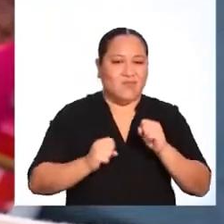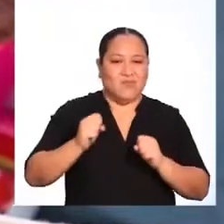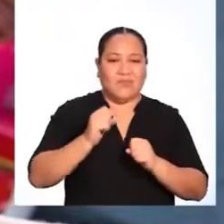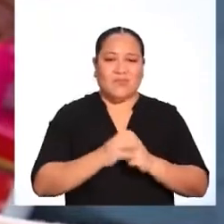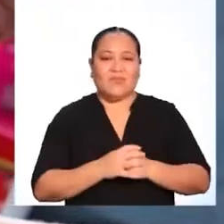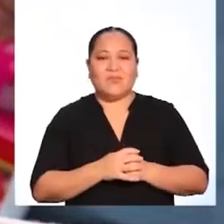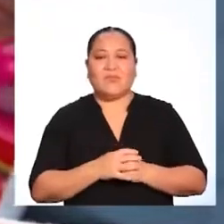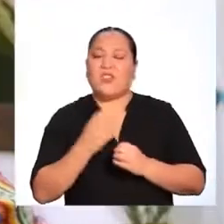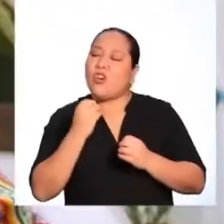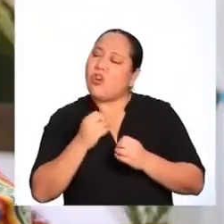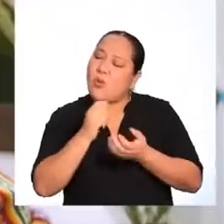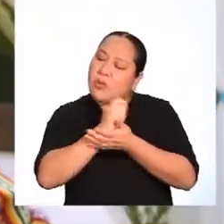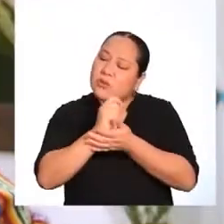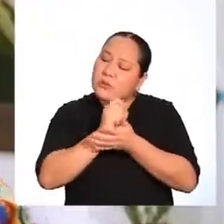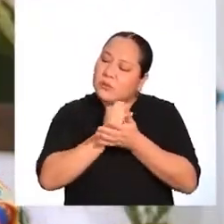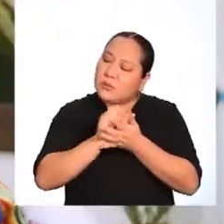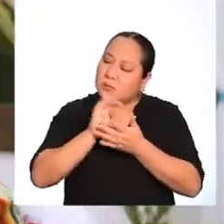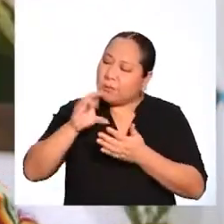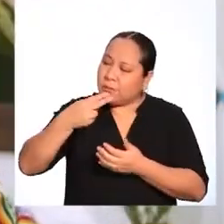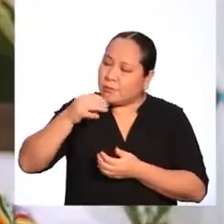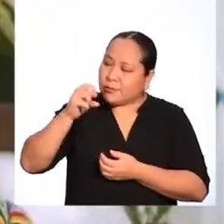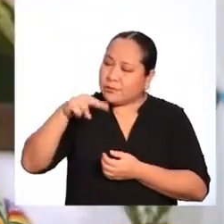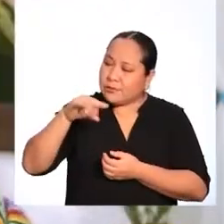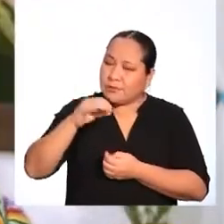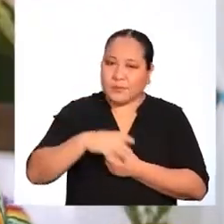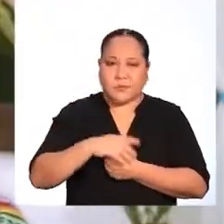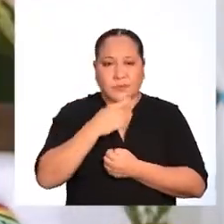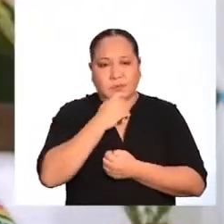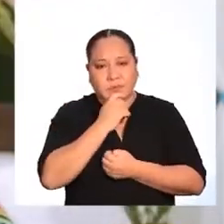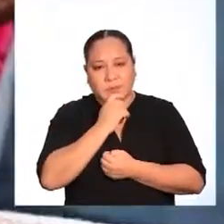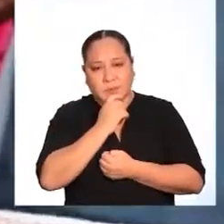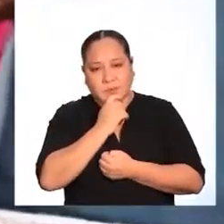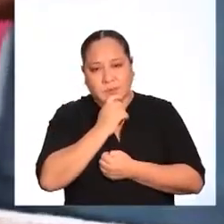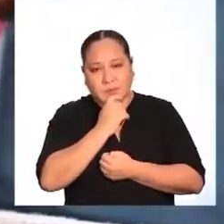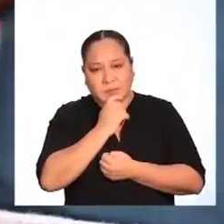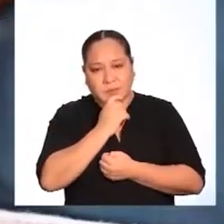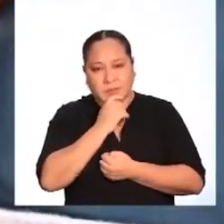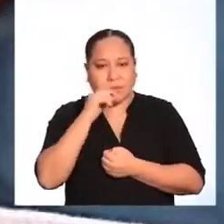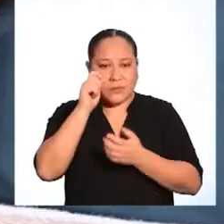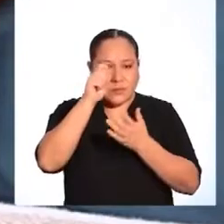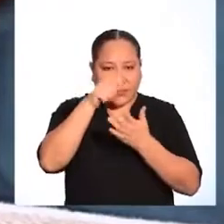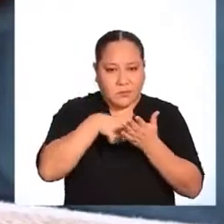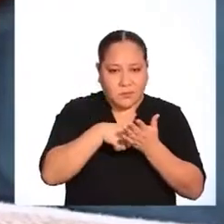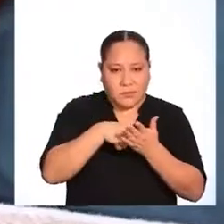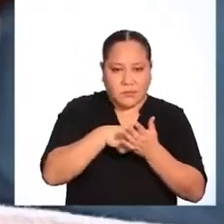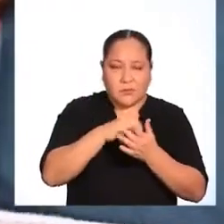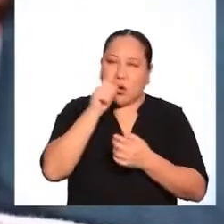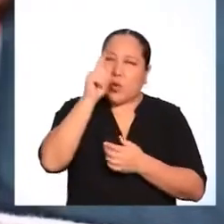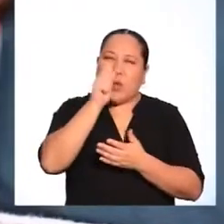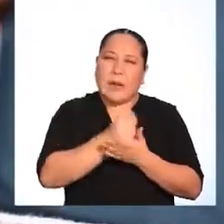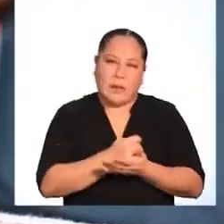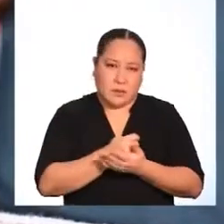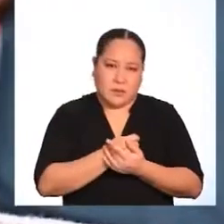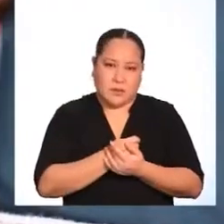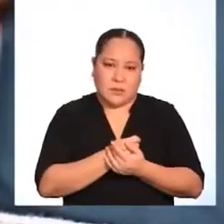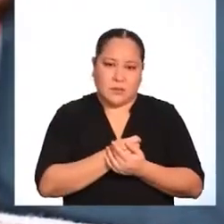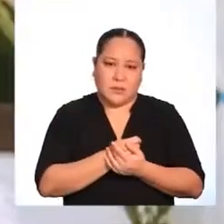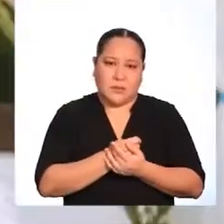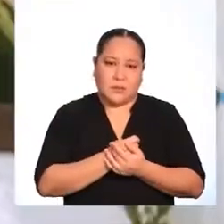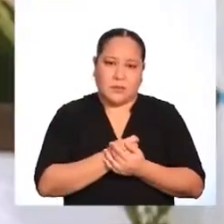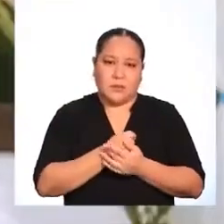a ver como anota chancay como lo haría pues así una rayita una